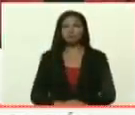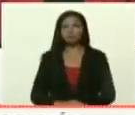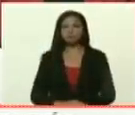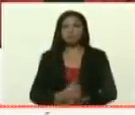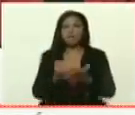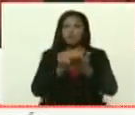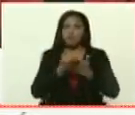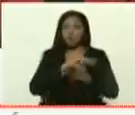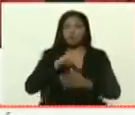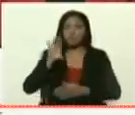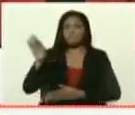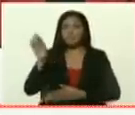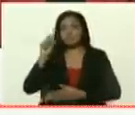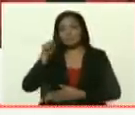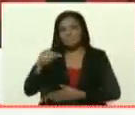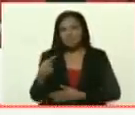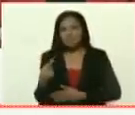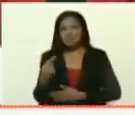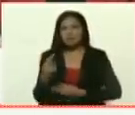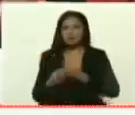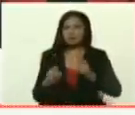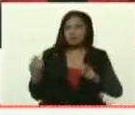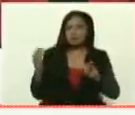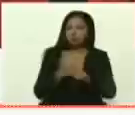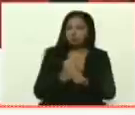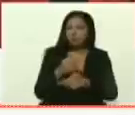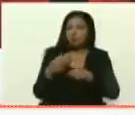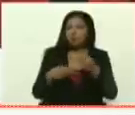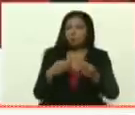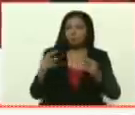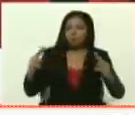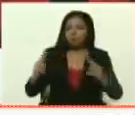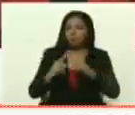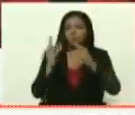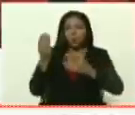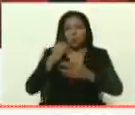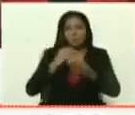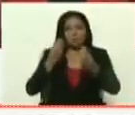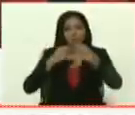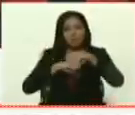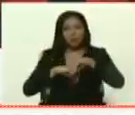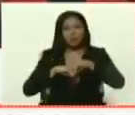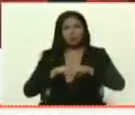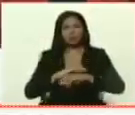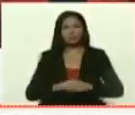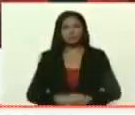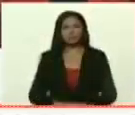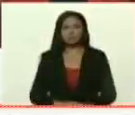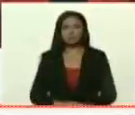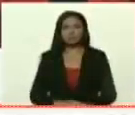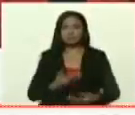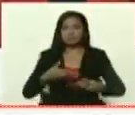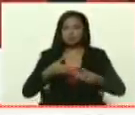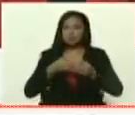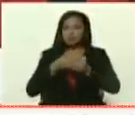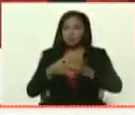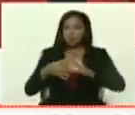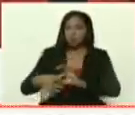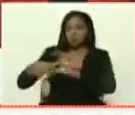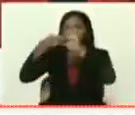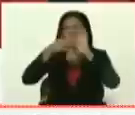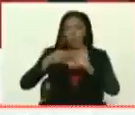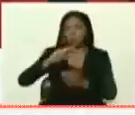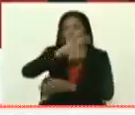ayudar a nuestro país a encontrarnos, reencontrarnos, a tomar el camino de la unión nacional.